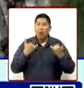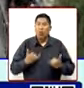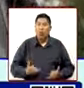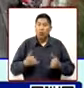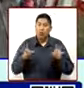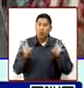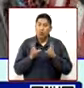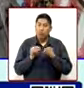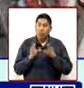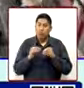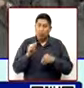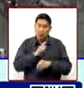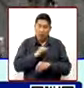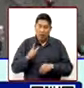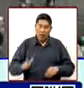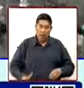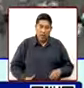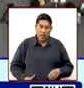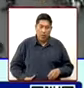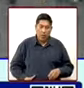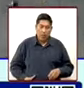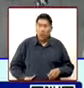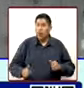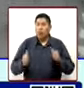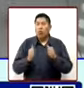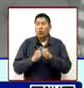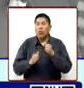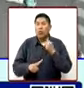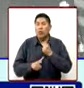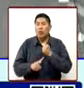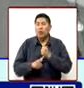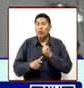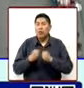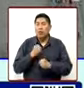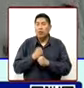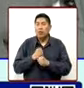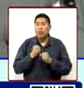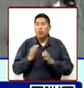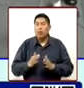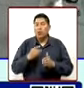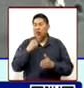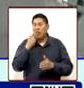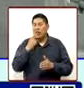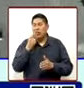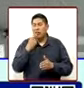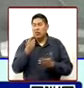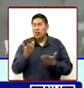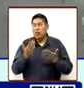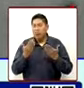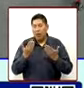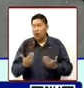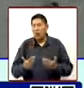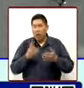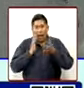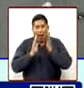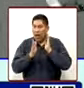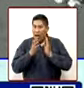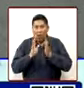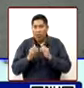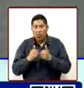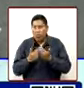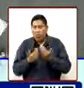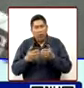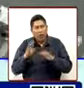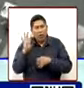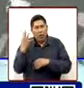sostenido reuniones justamente con la base de los trabajadores. Alcalde, ¿qué resultado se tiene de este diálogo con los trabajadores en el